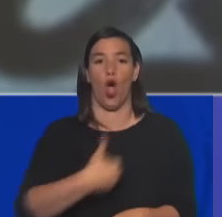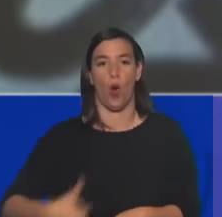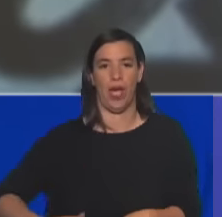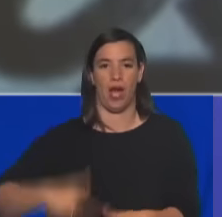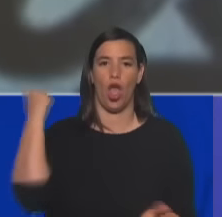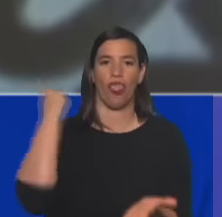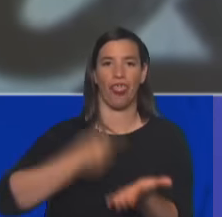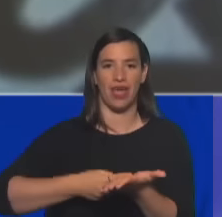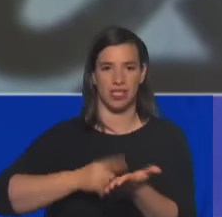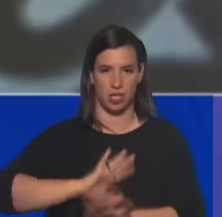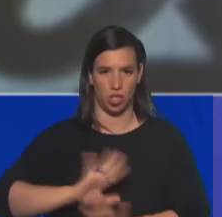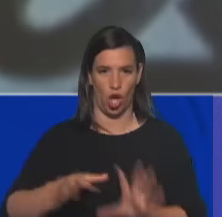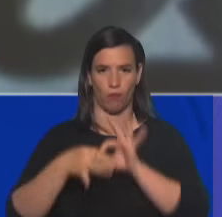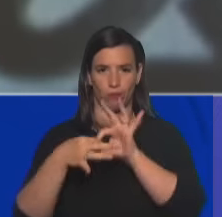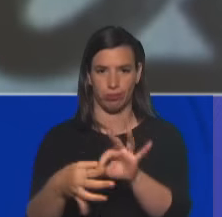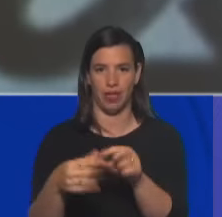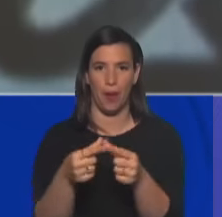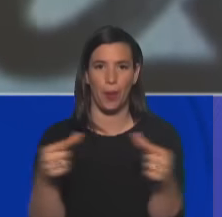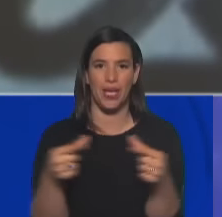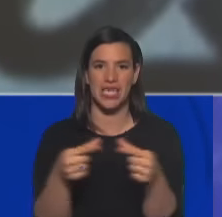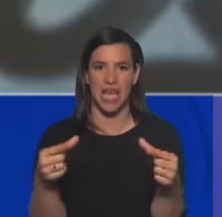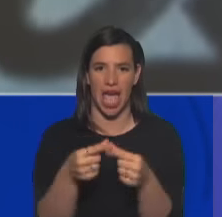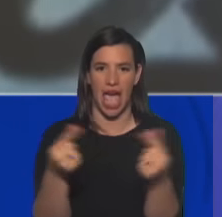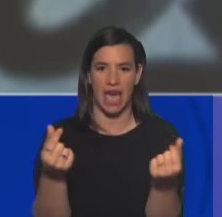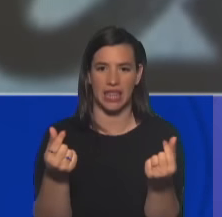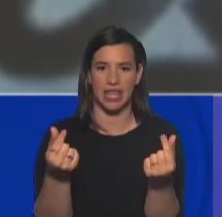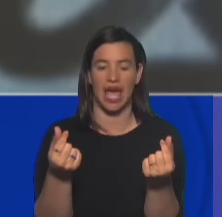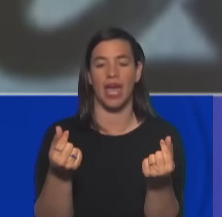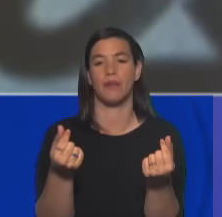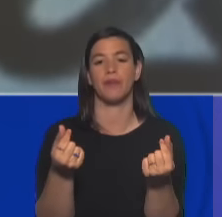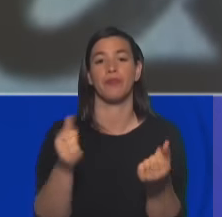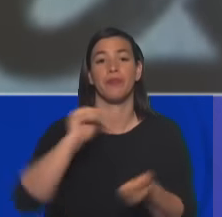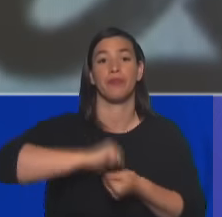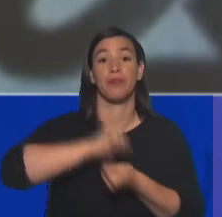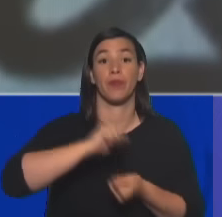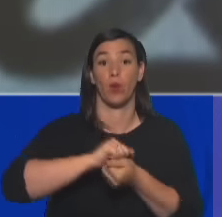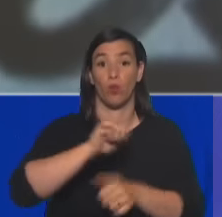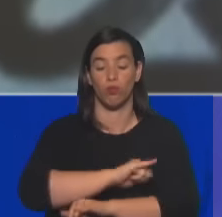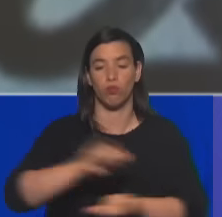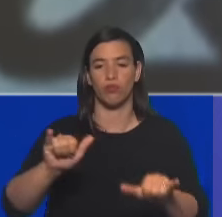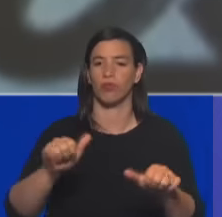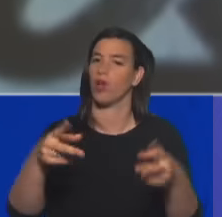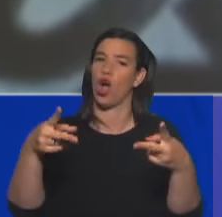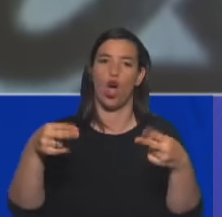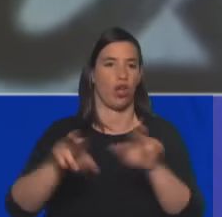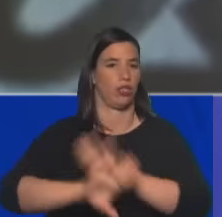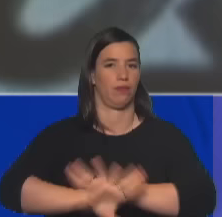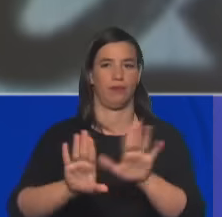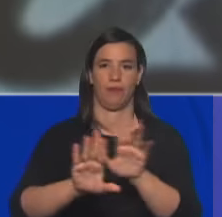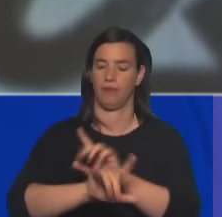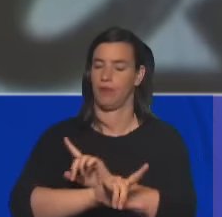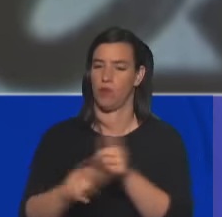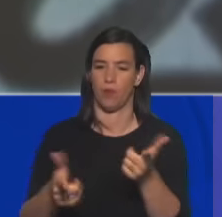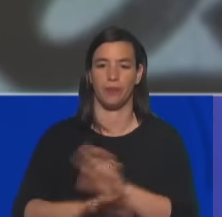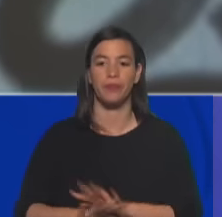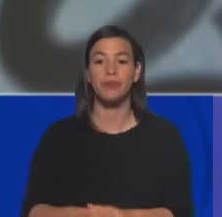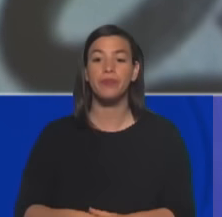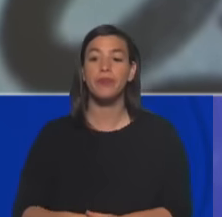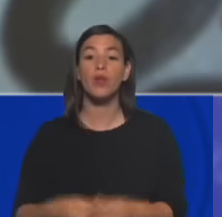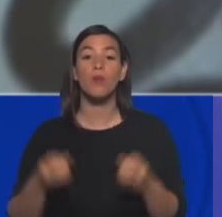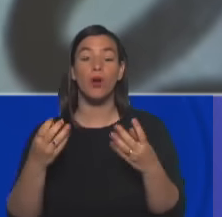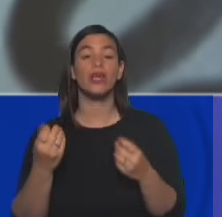decisión. Tanto este billete como este se dejarán de imprimir por parte de la Casa de la Moneda. El vocero presidencial